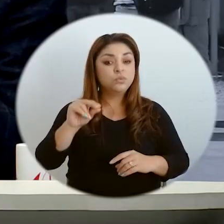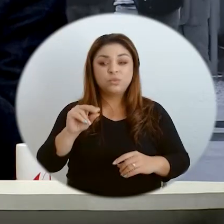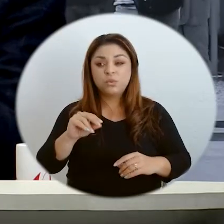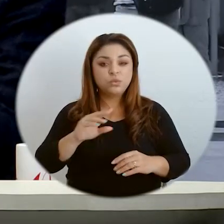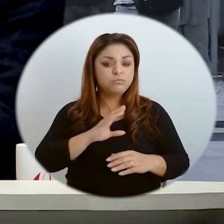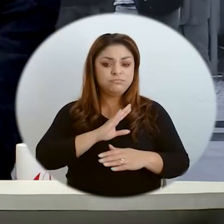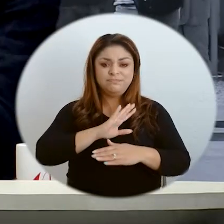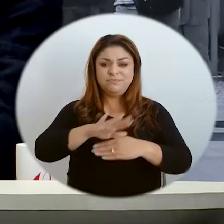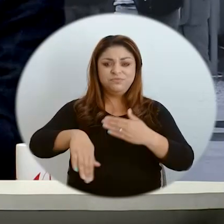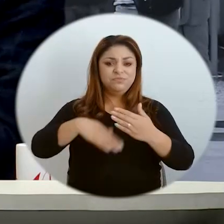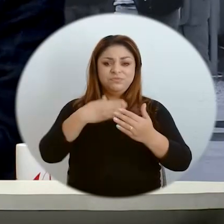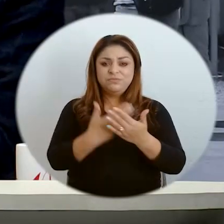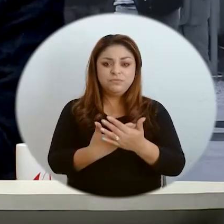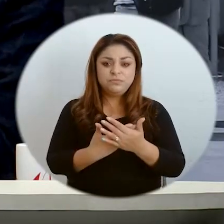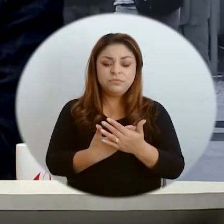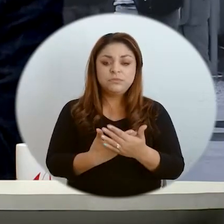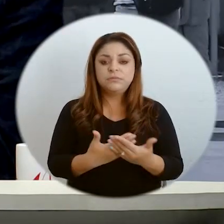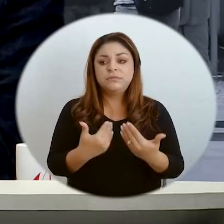a tomas de